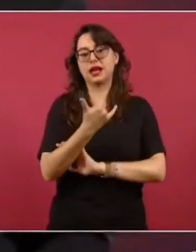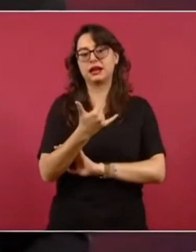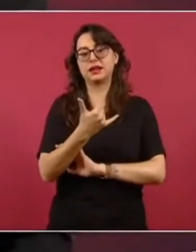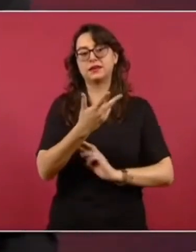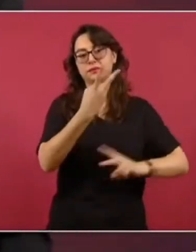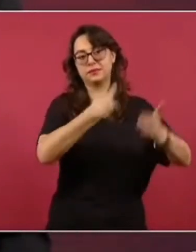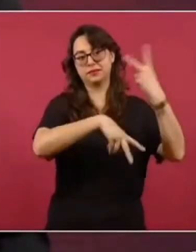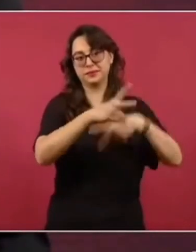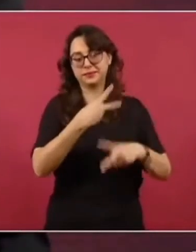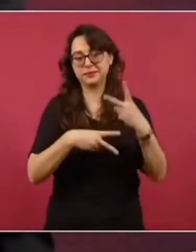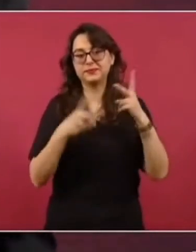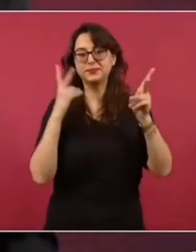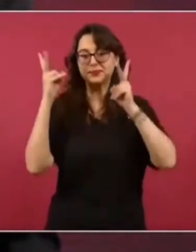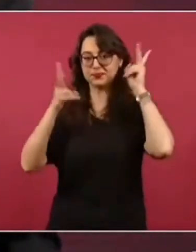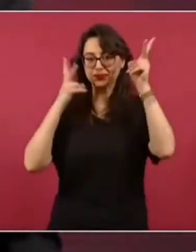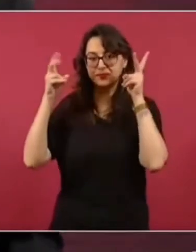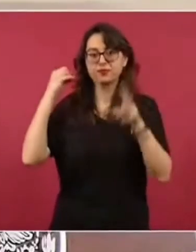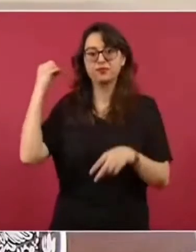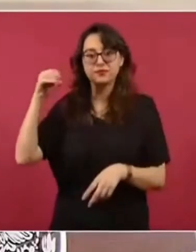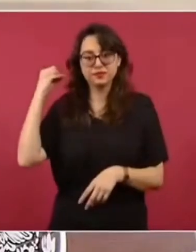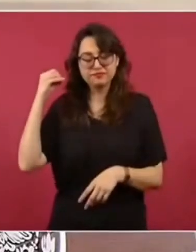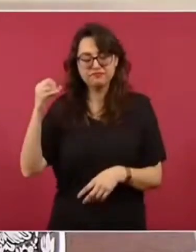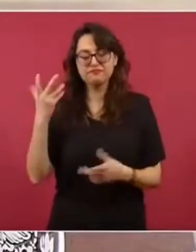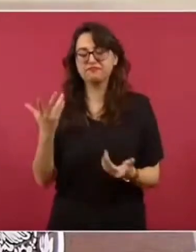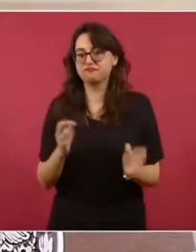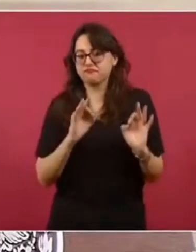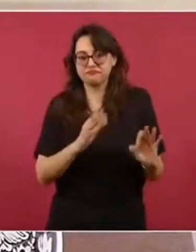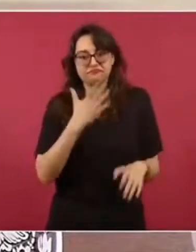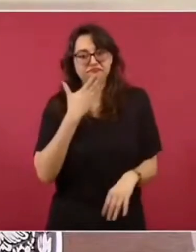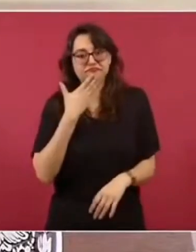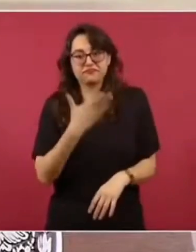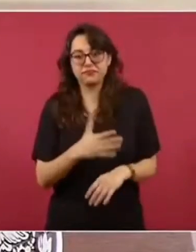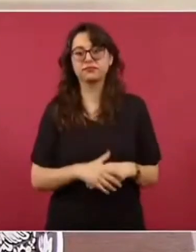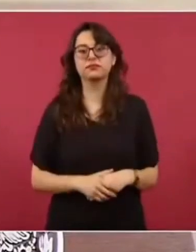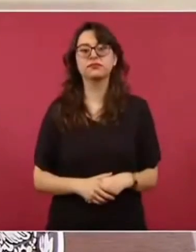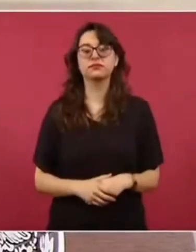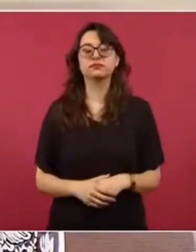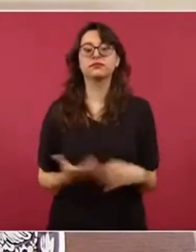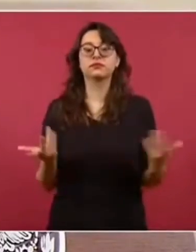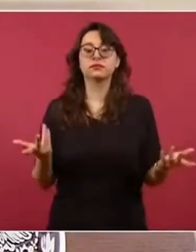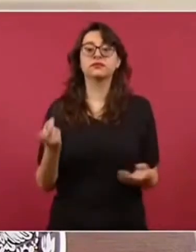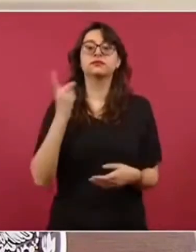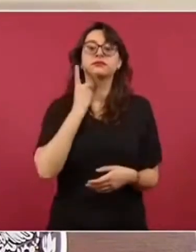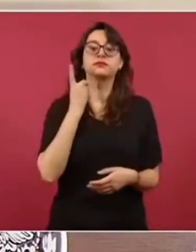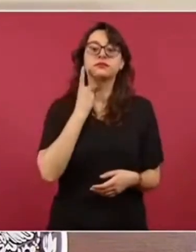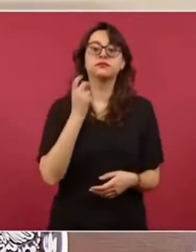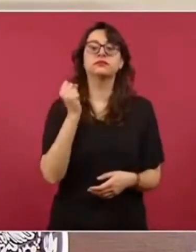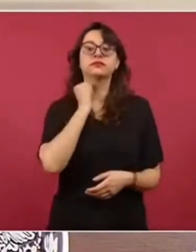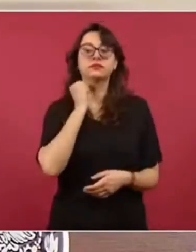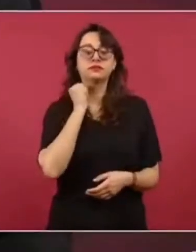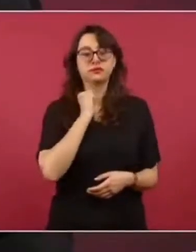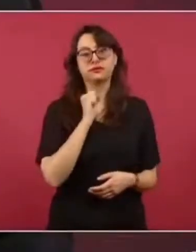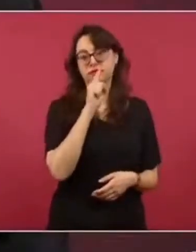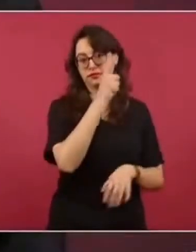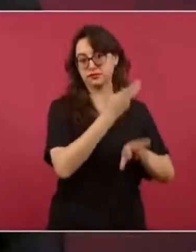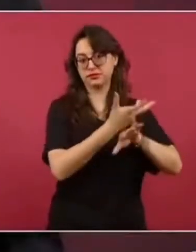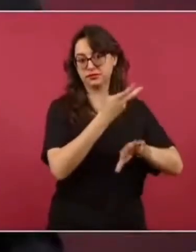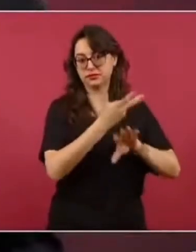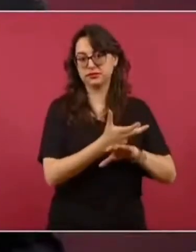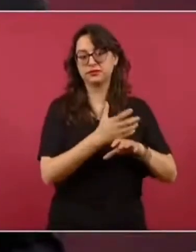primera. Estuvieron hace poco legisladores republicanos y demócratas